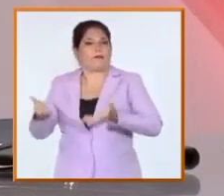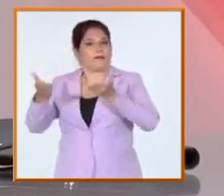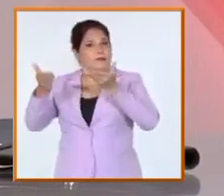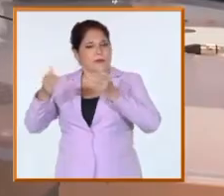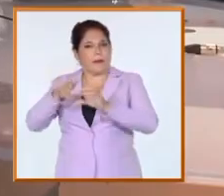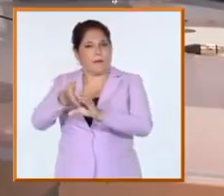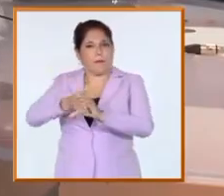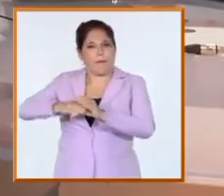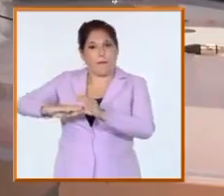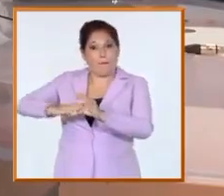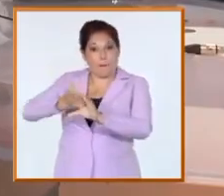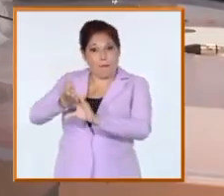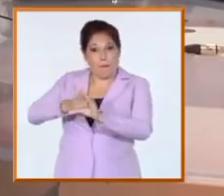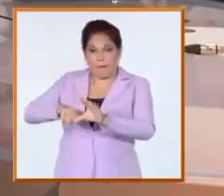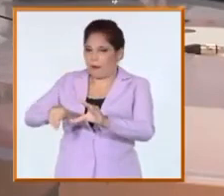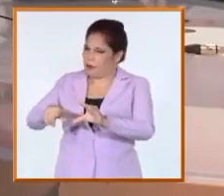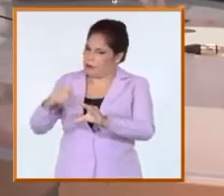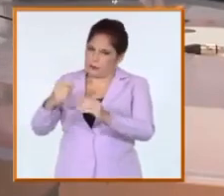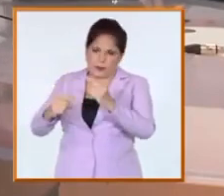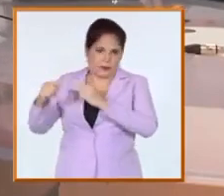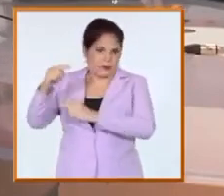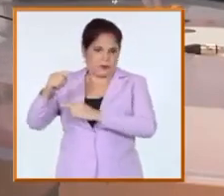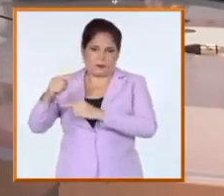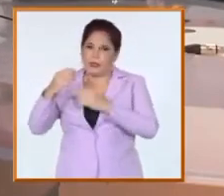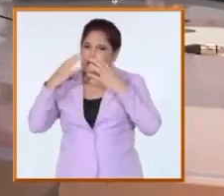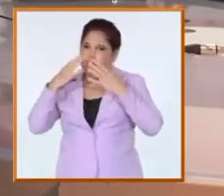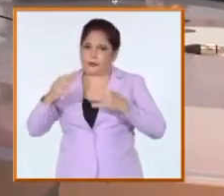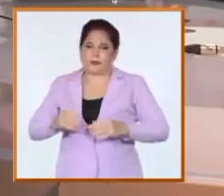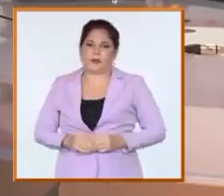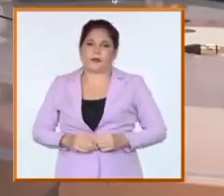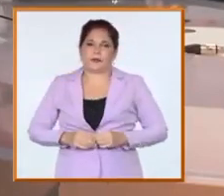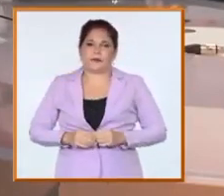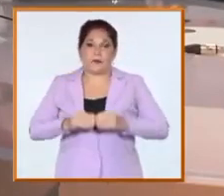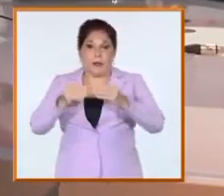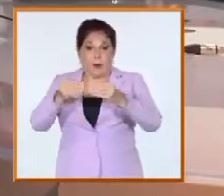del barro que creo que va a ser uno de los de los aportes importantes